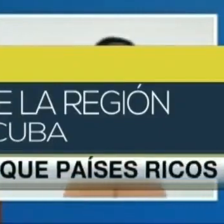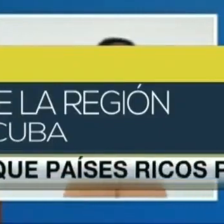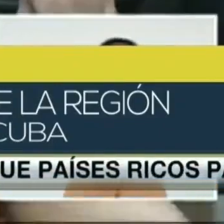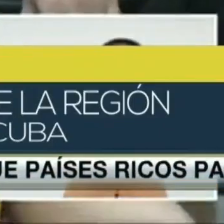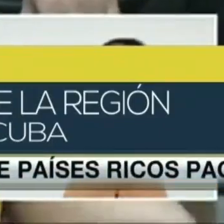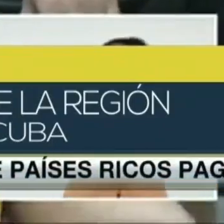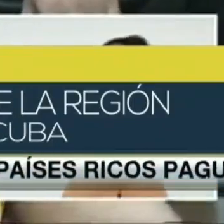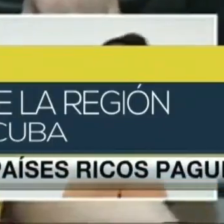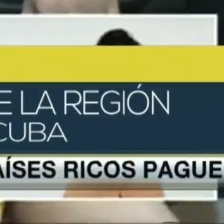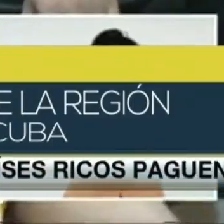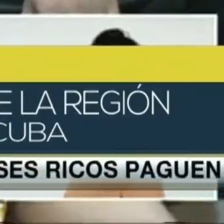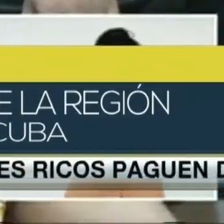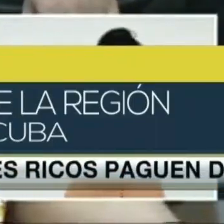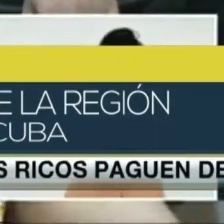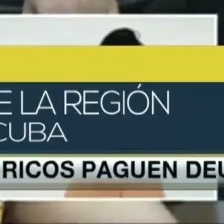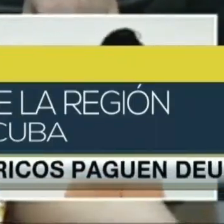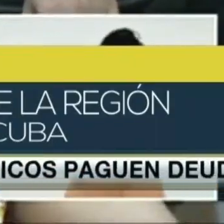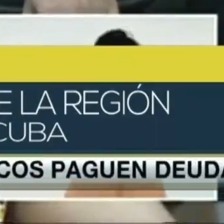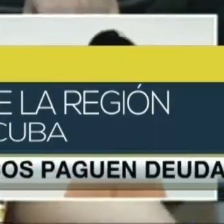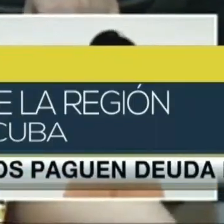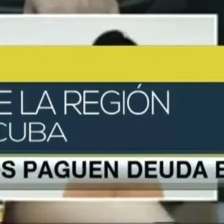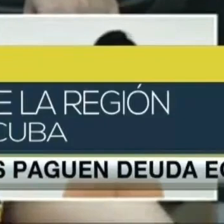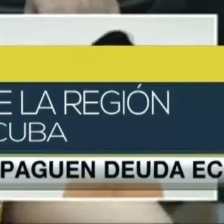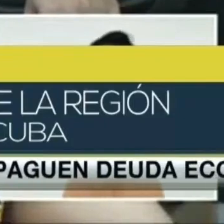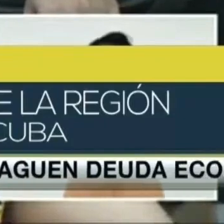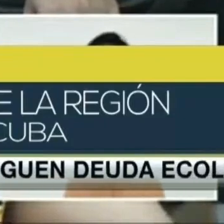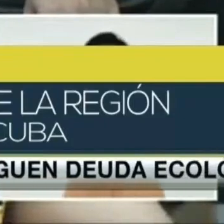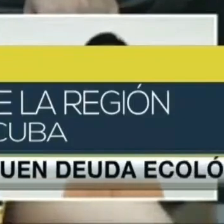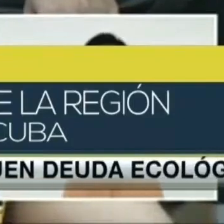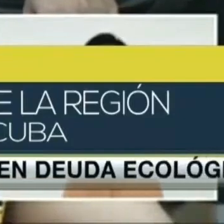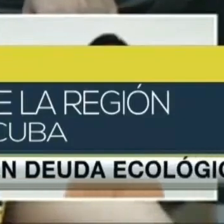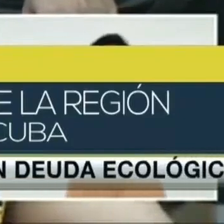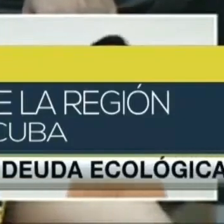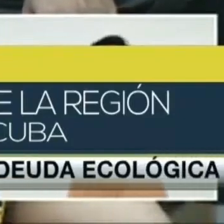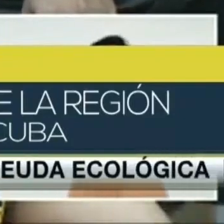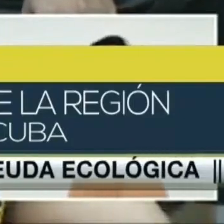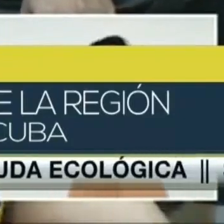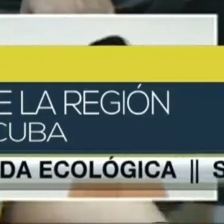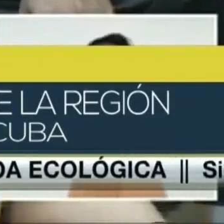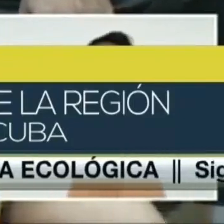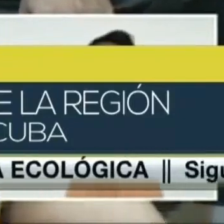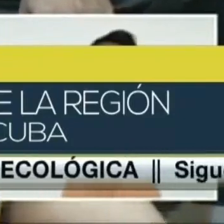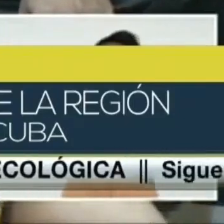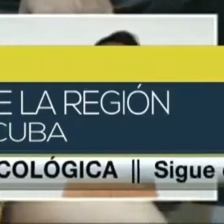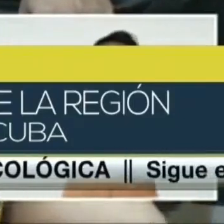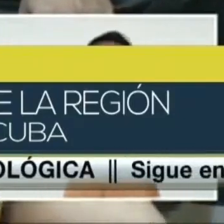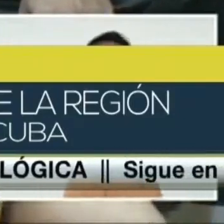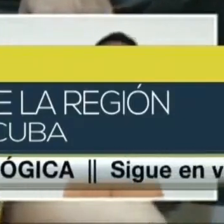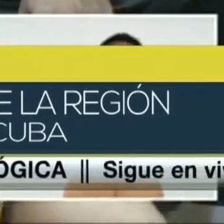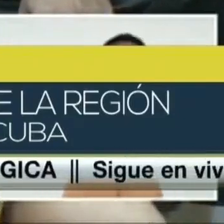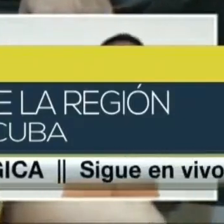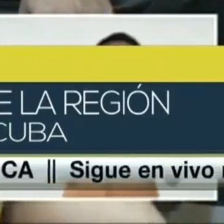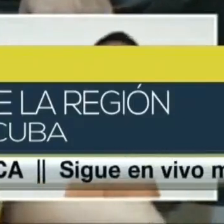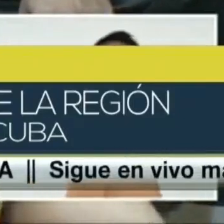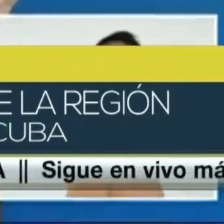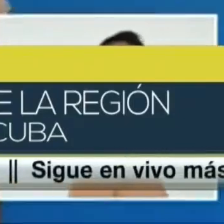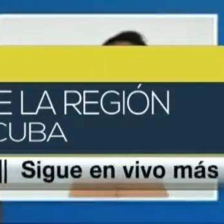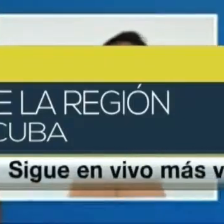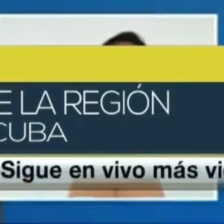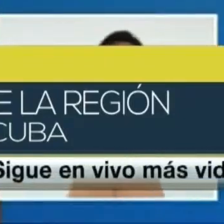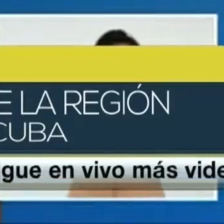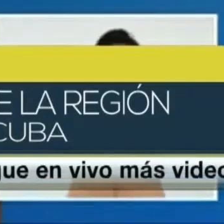evidencia de un acto deliberado contra ningún diplomático estadounidense, ni tienen la menor